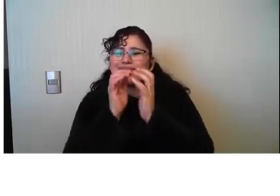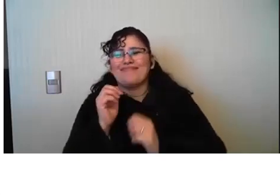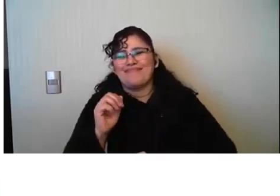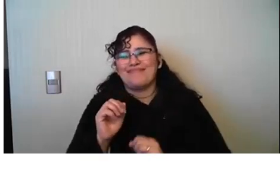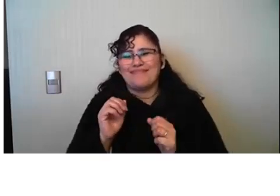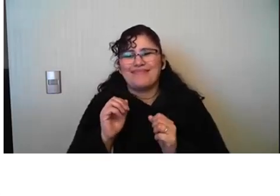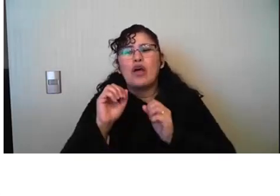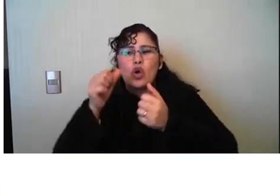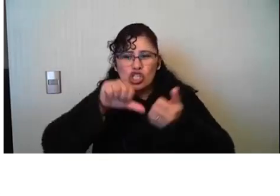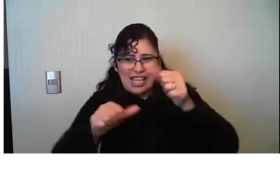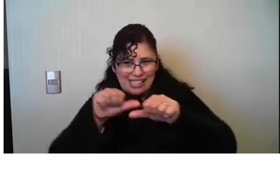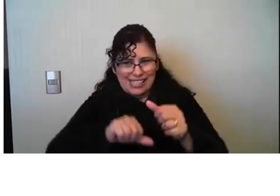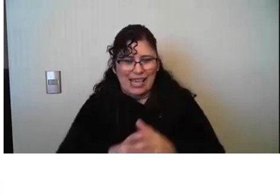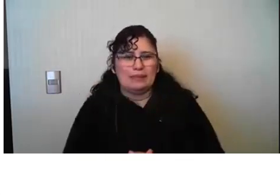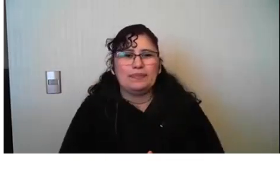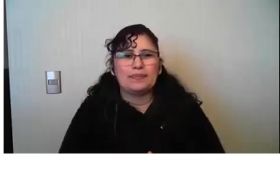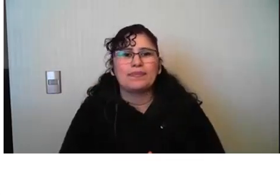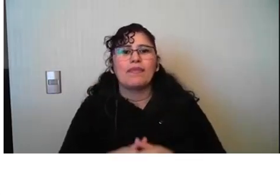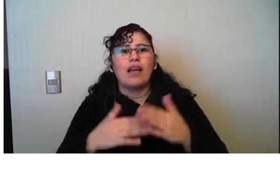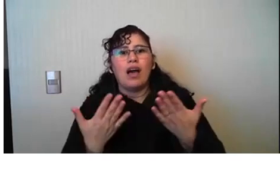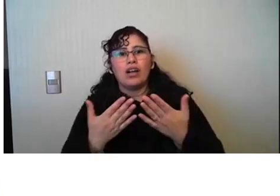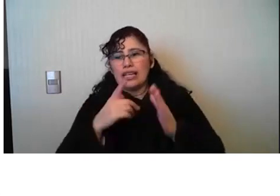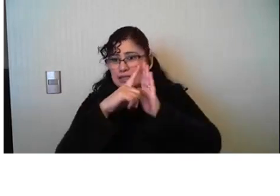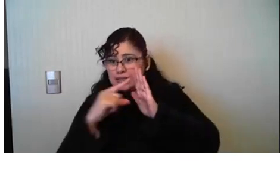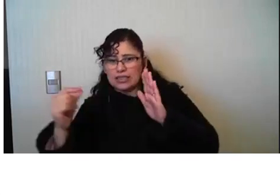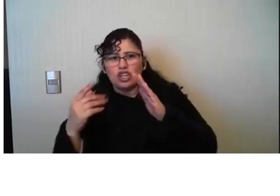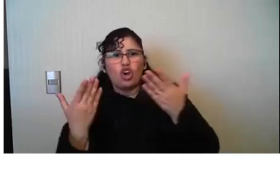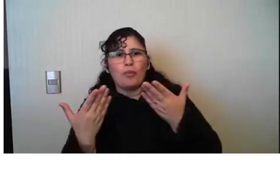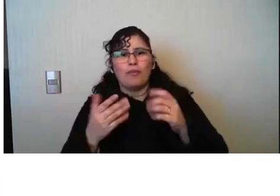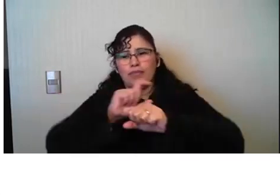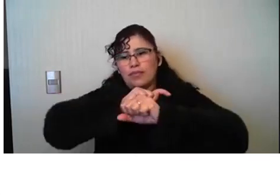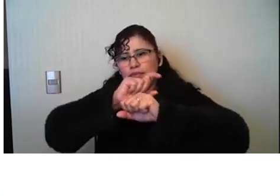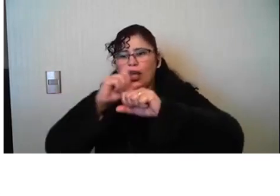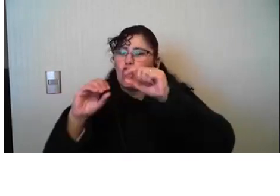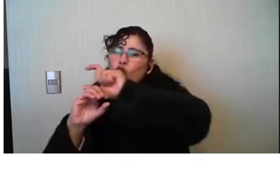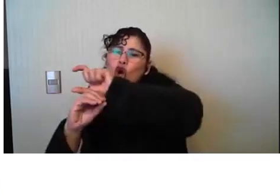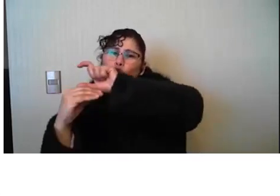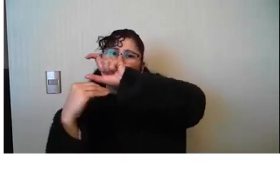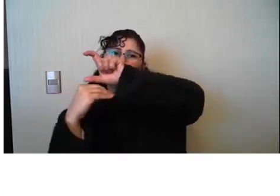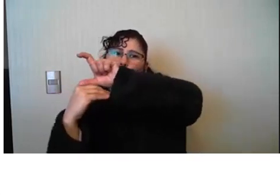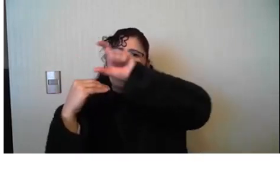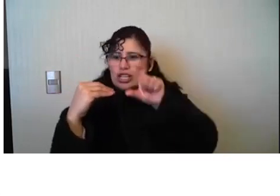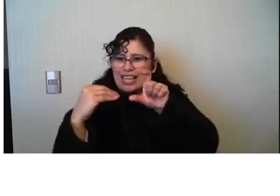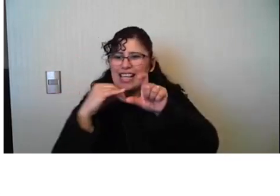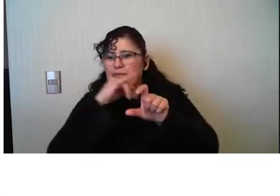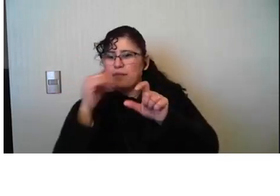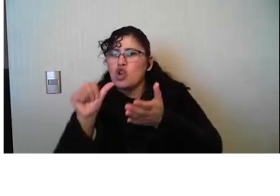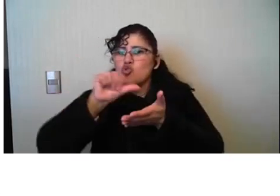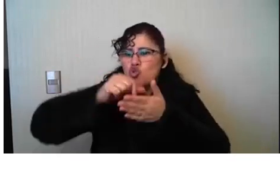La salida entonces viene de la corteza cerebelosa, pasa por los núcleos profundos, ¿sí? Ya sabemos que es el